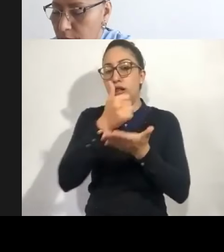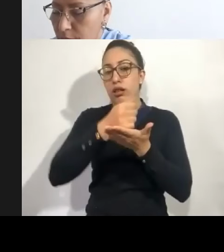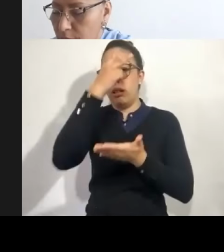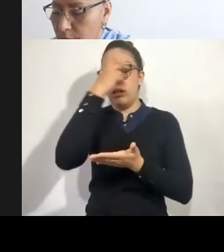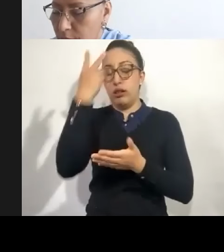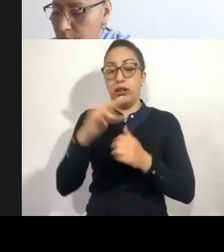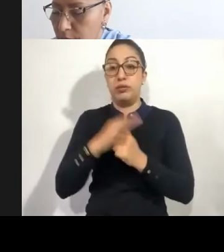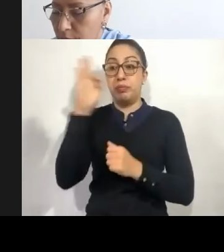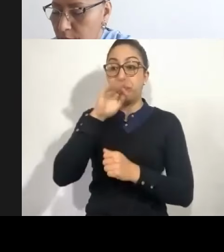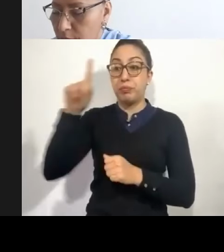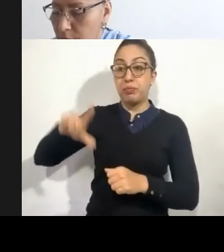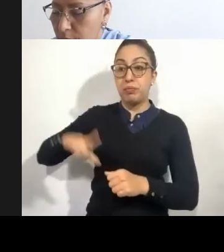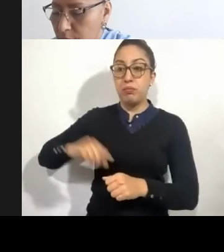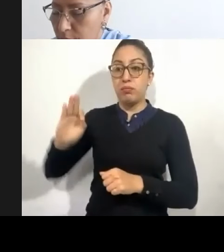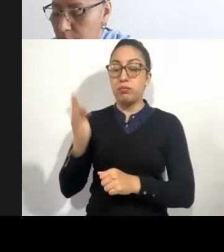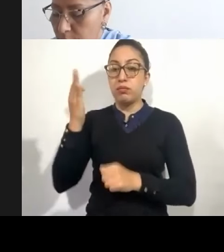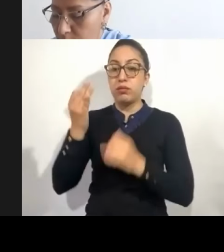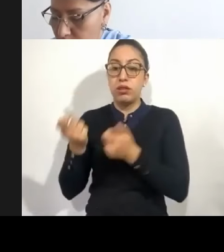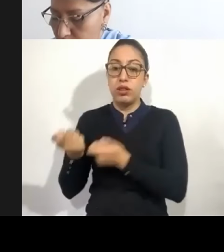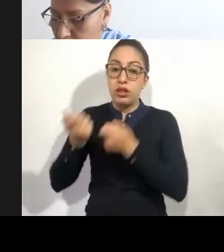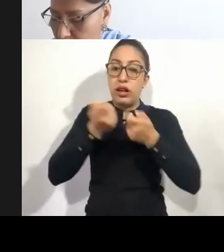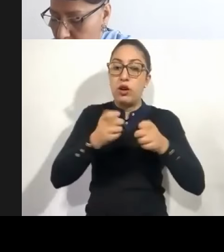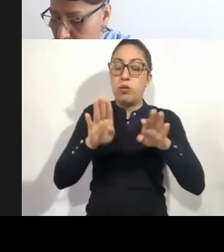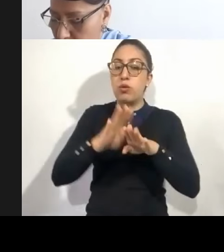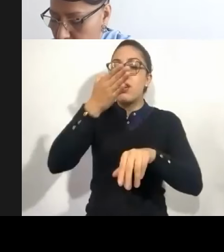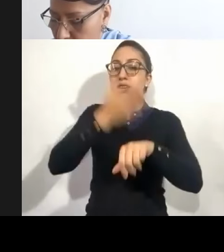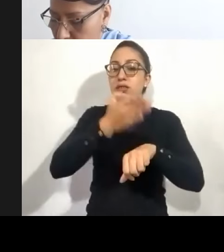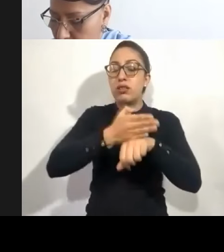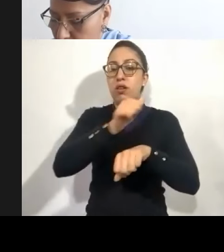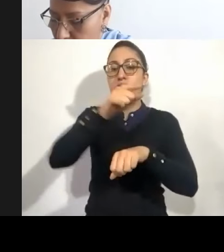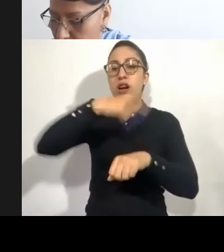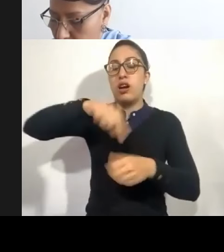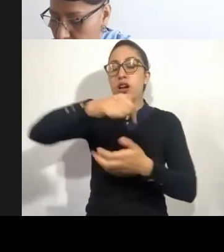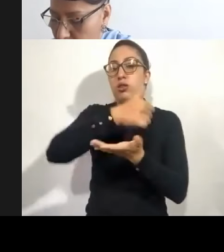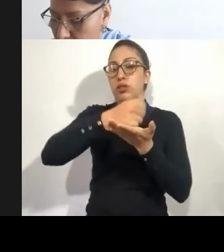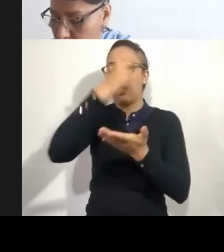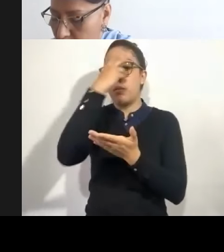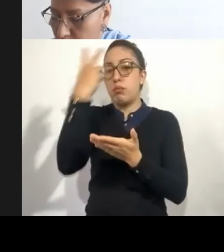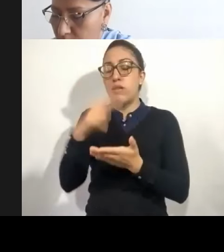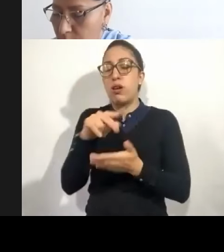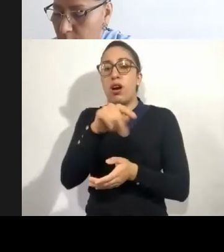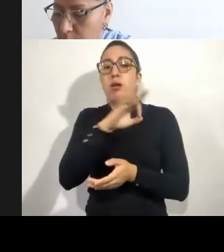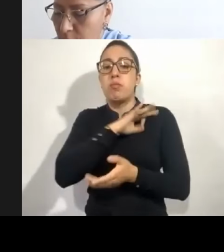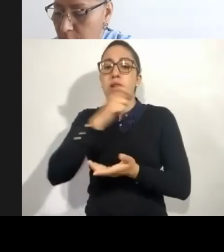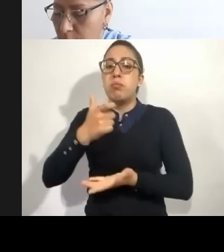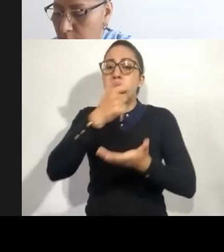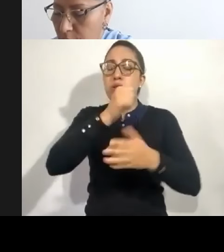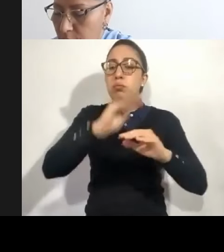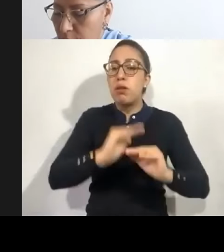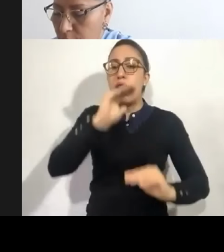castigara, pues prácticamente los impuestos importantes que aportan los capitales,